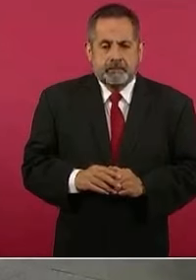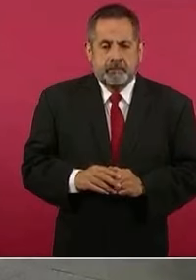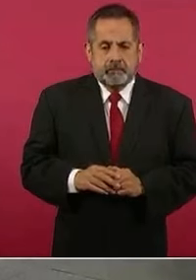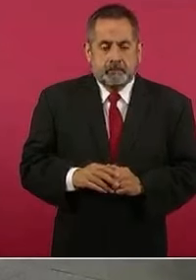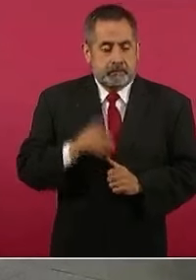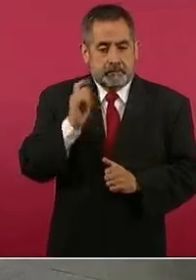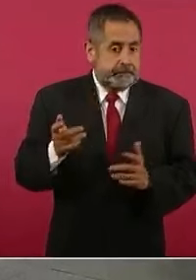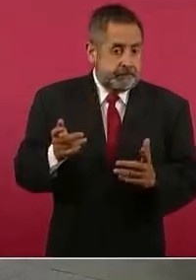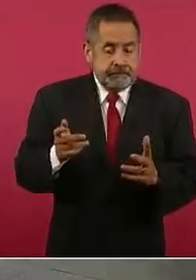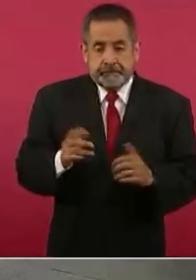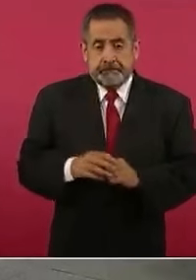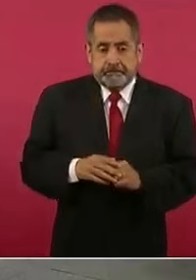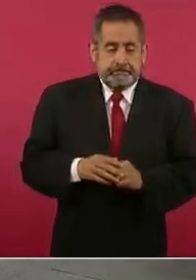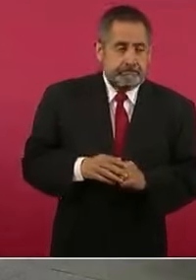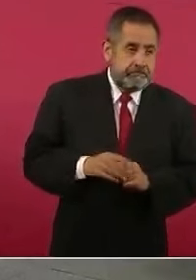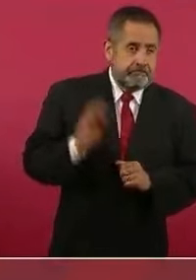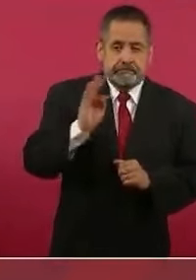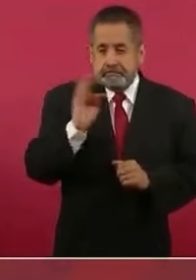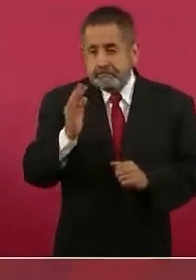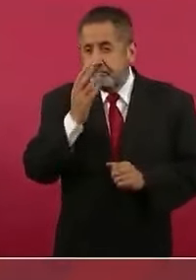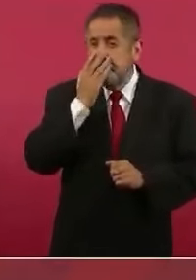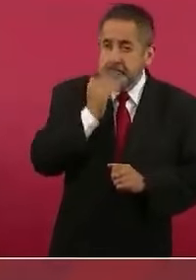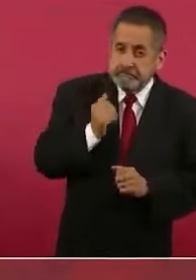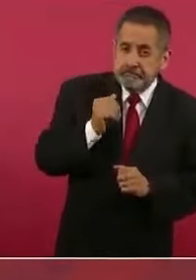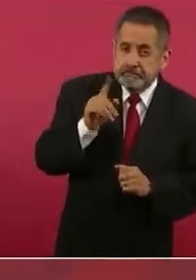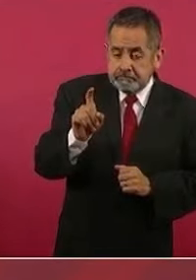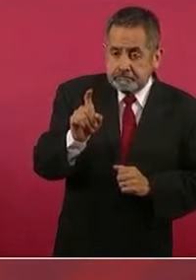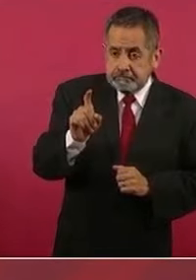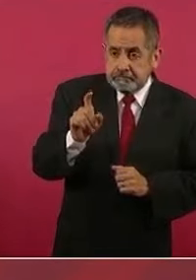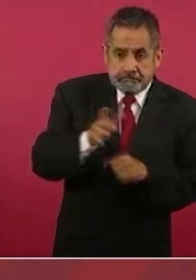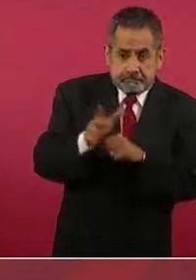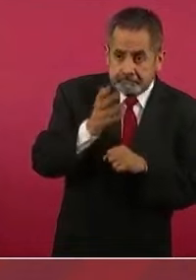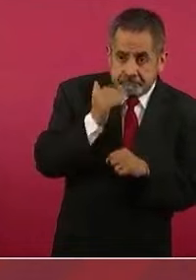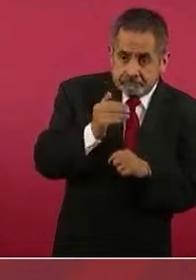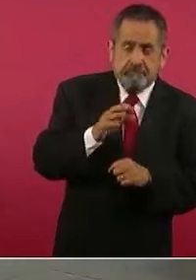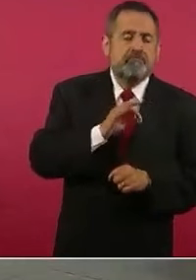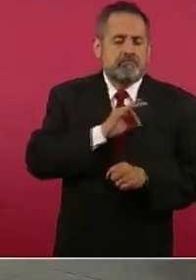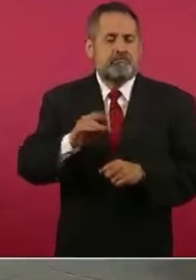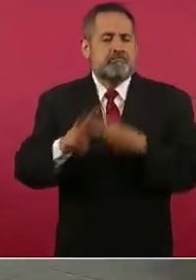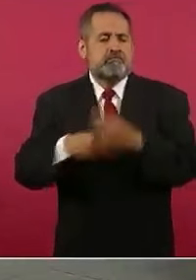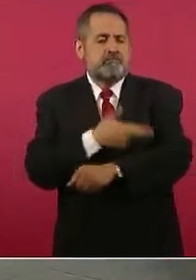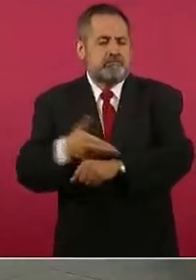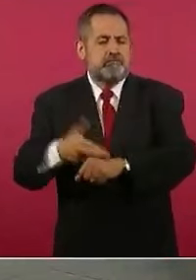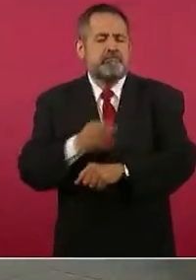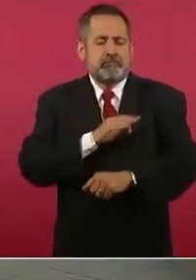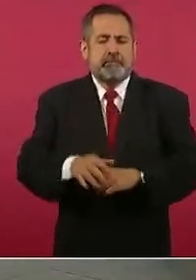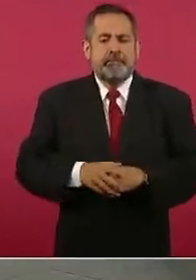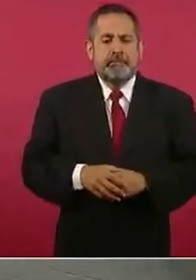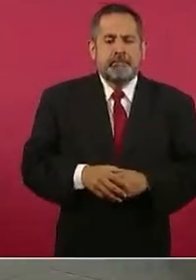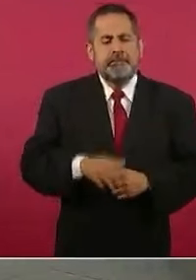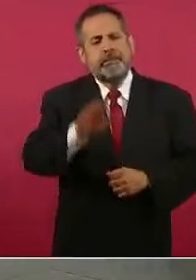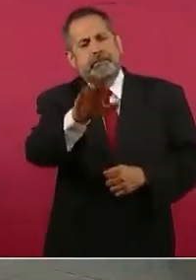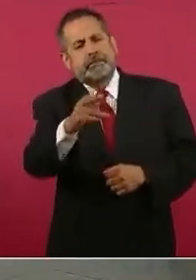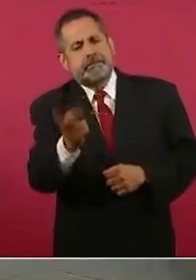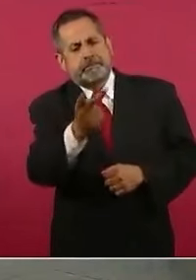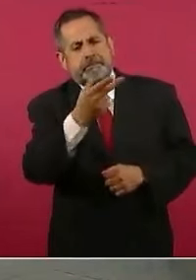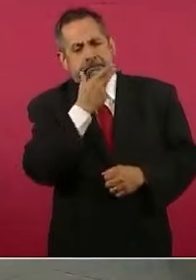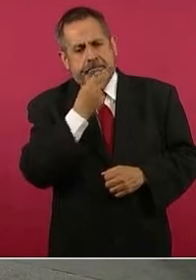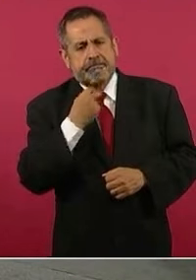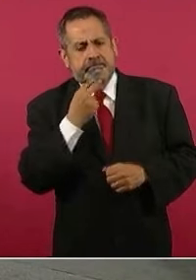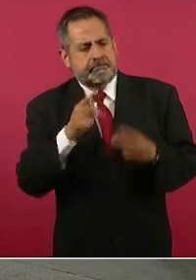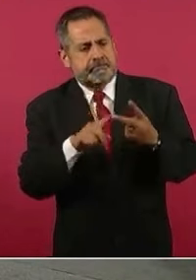si todavía no hay agua suficiente, se puede resolver. Sí, presidente, muchas gracias. Y ya como segundo tema,